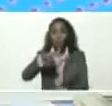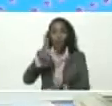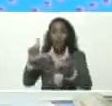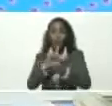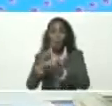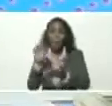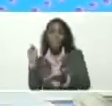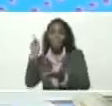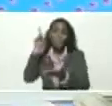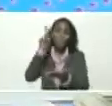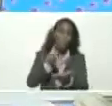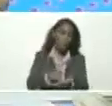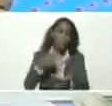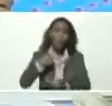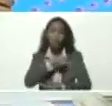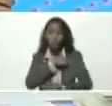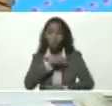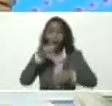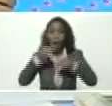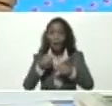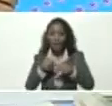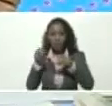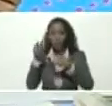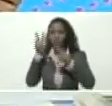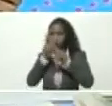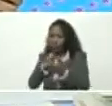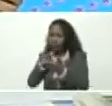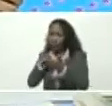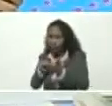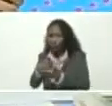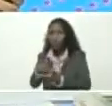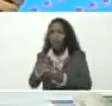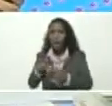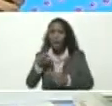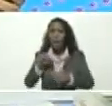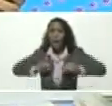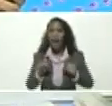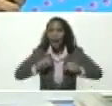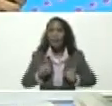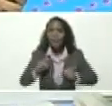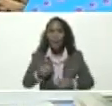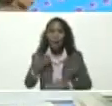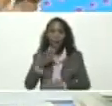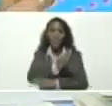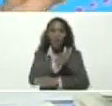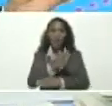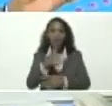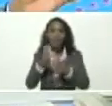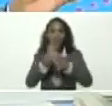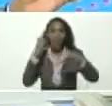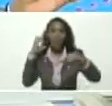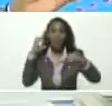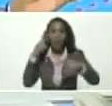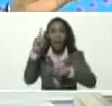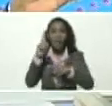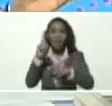y nosotros estamos curucuteándolos. Las gallinas van en tren y otras décimas, poesía